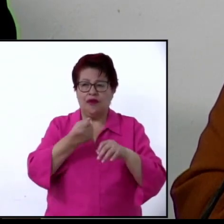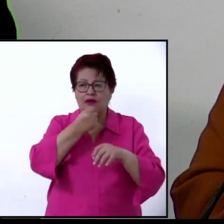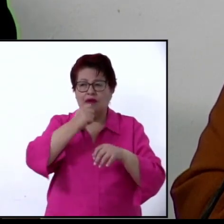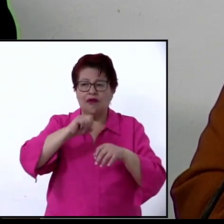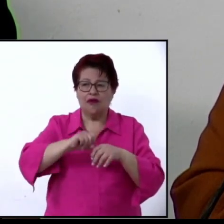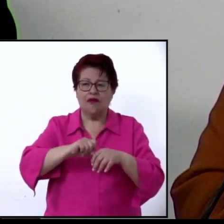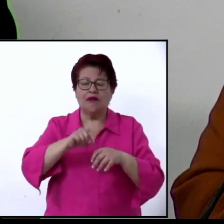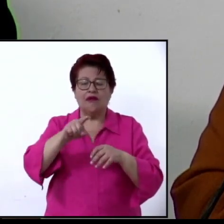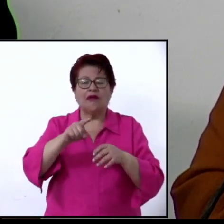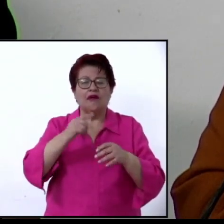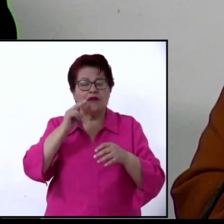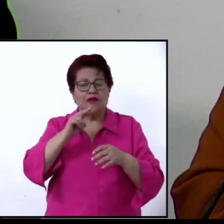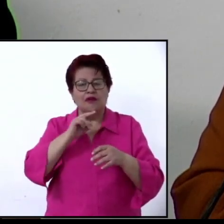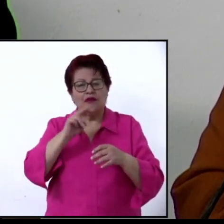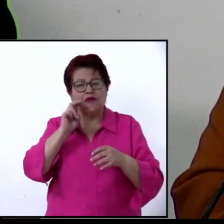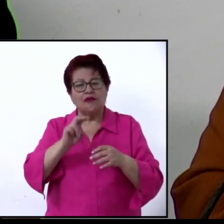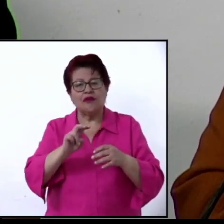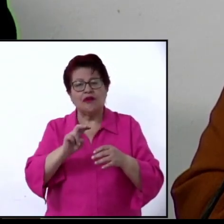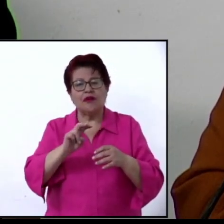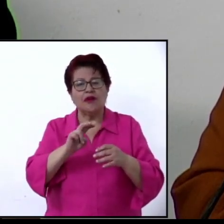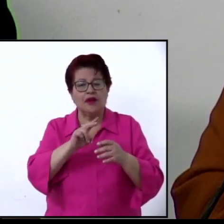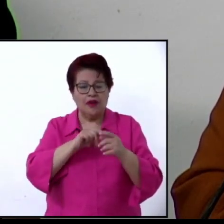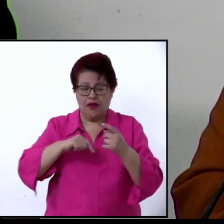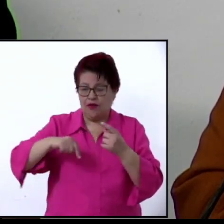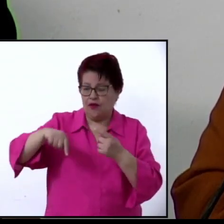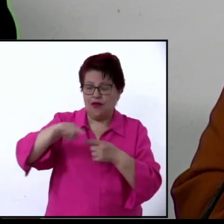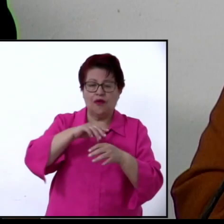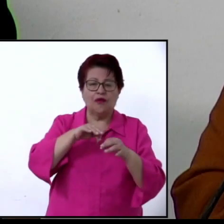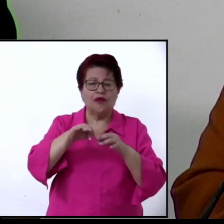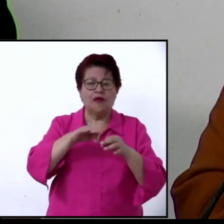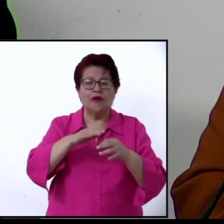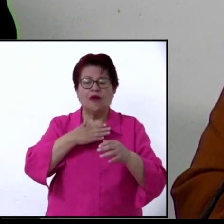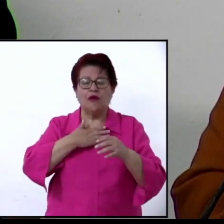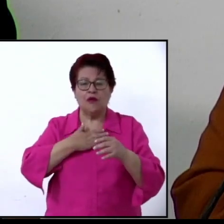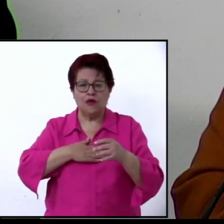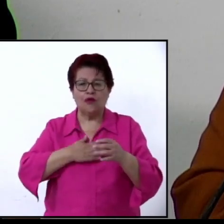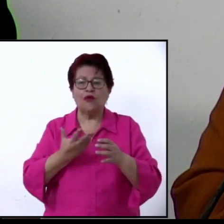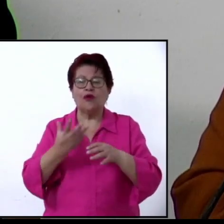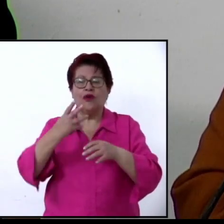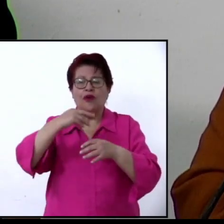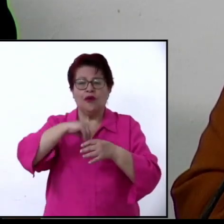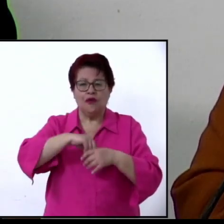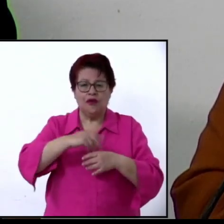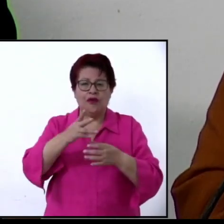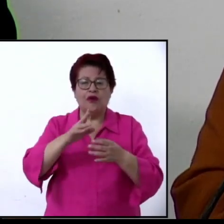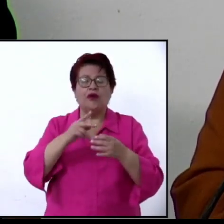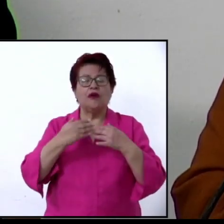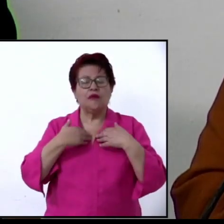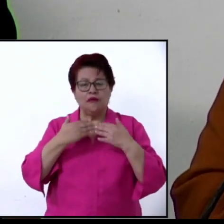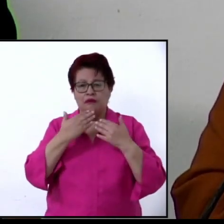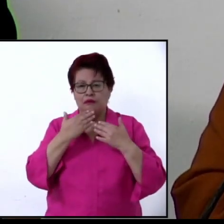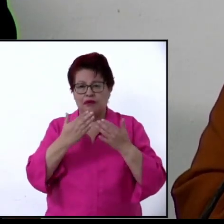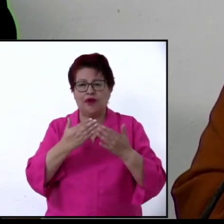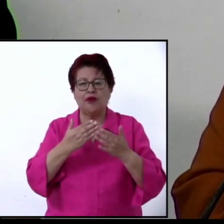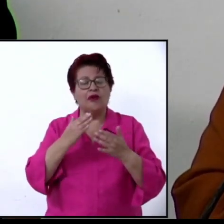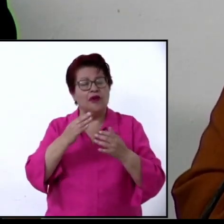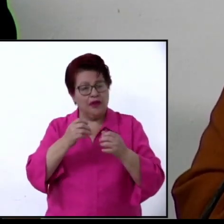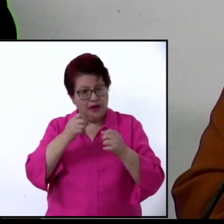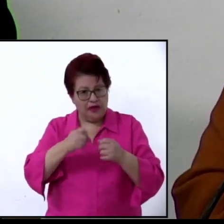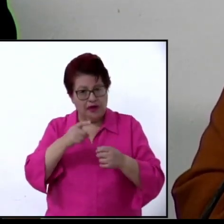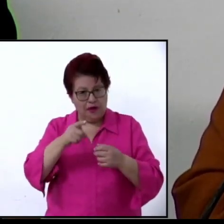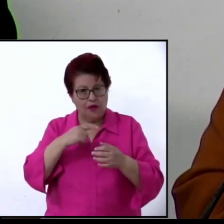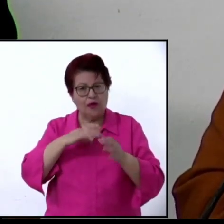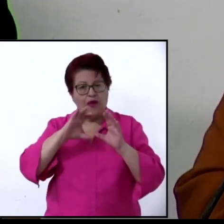Secretaría se ve reflejado al obtener un entorno laboral justo, inclusivo y próspero. Tenga por seguro que